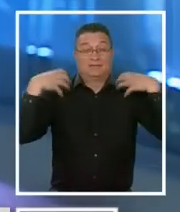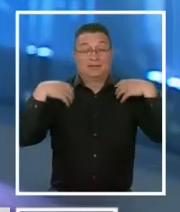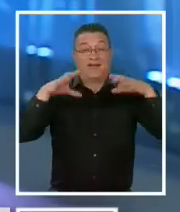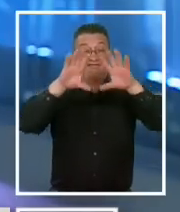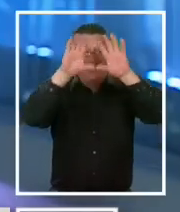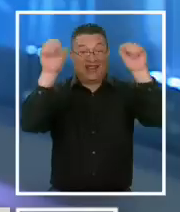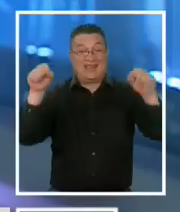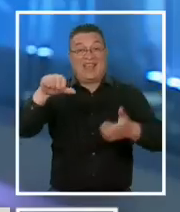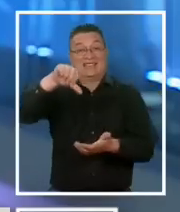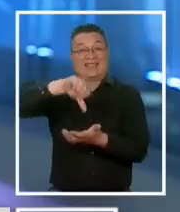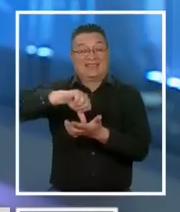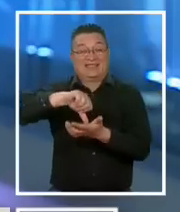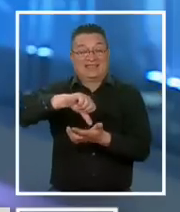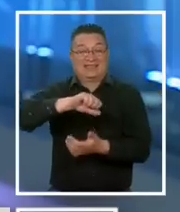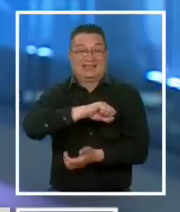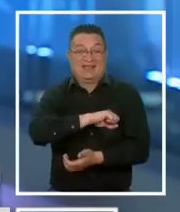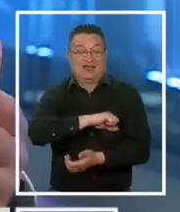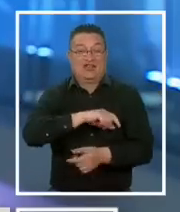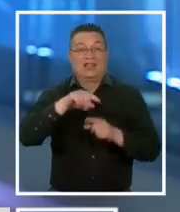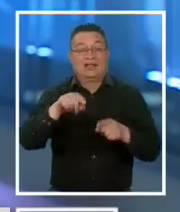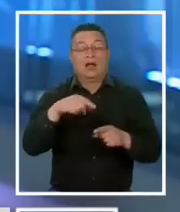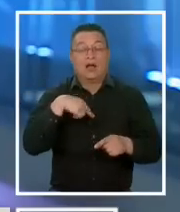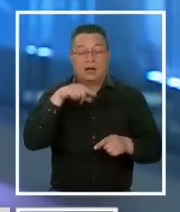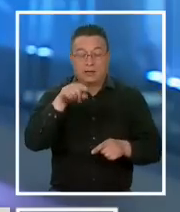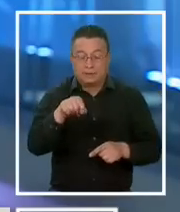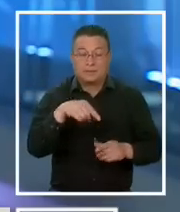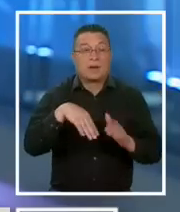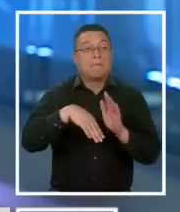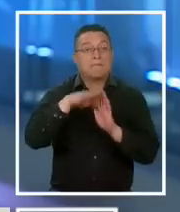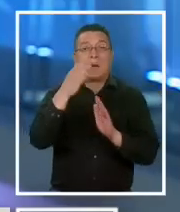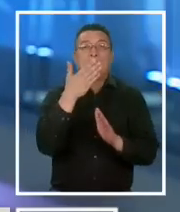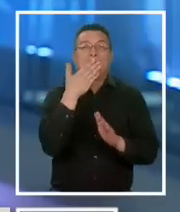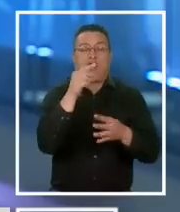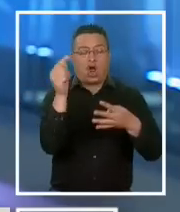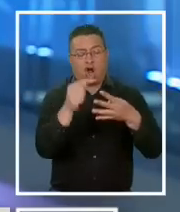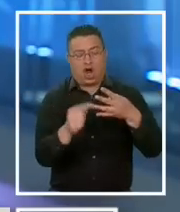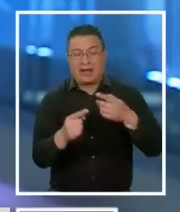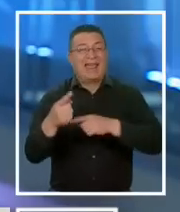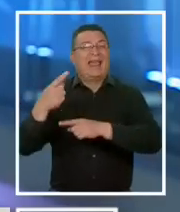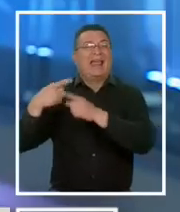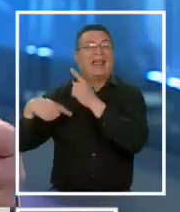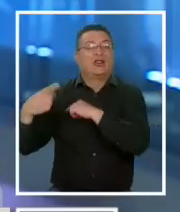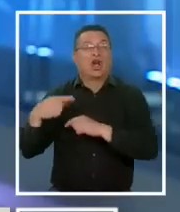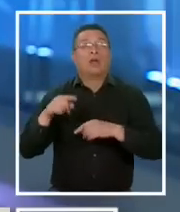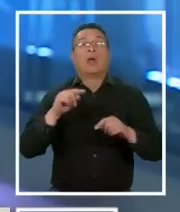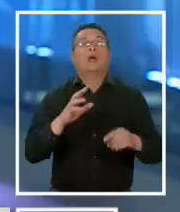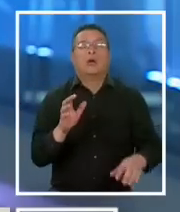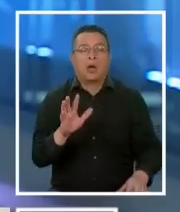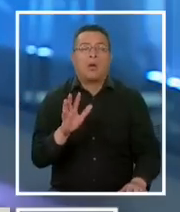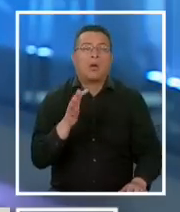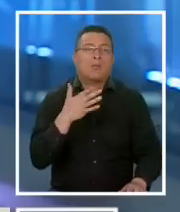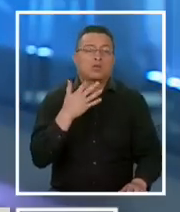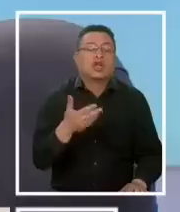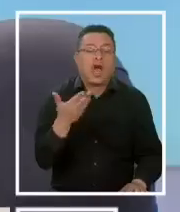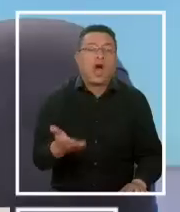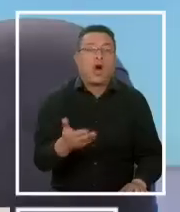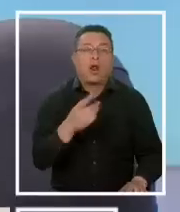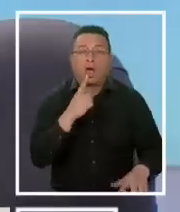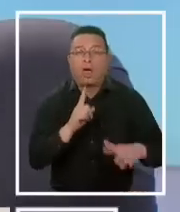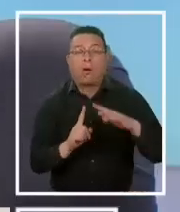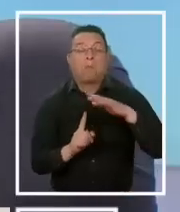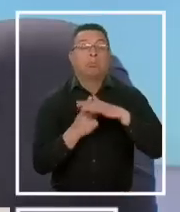la fiscalía Santiago centro fue la mejor los mejores resultados de la Fiscalía de Santiago centro toda su historia la fiscalía Santiago Norte sale con